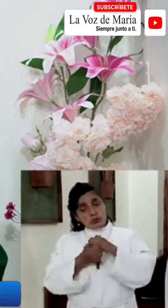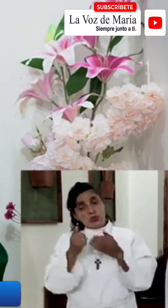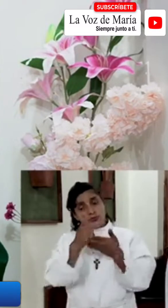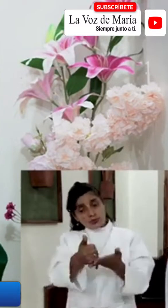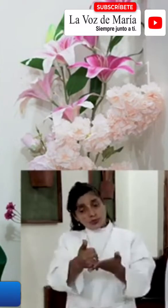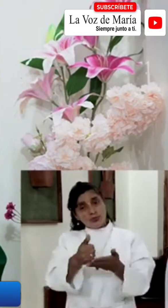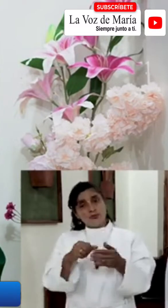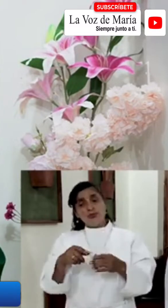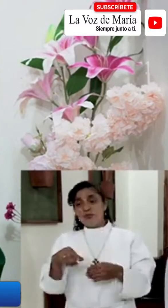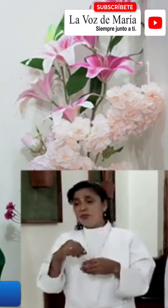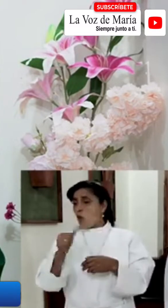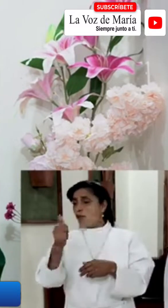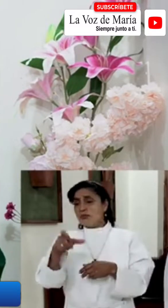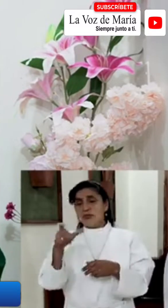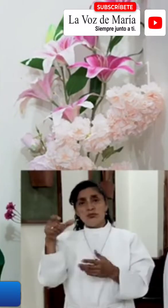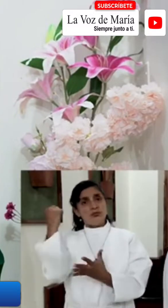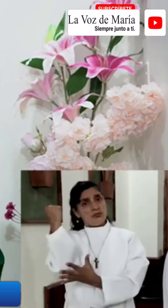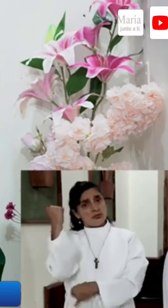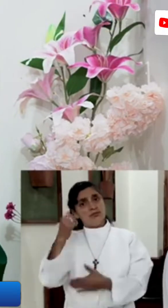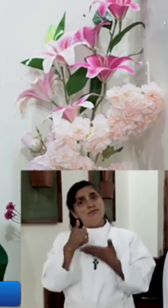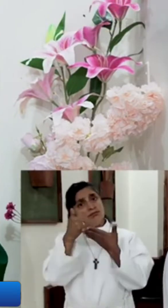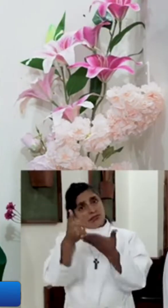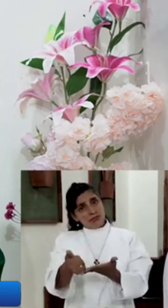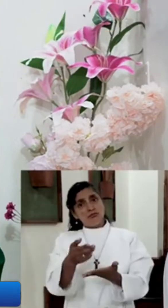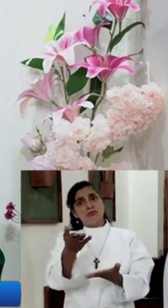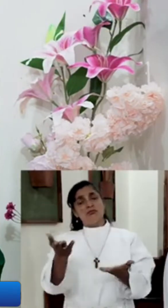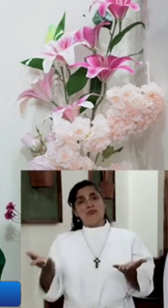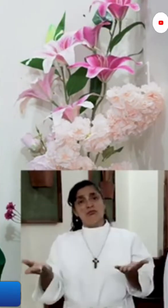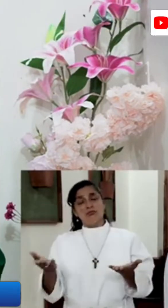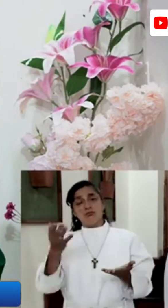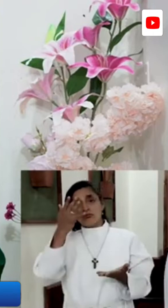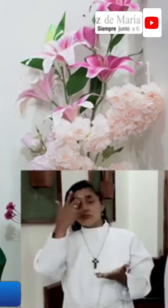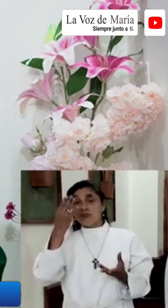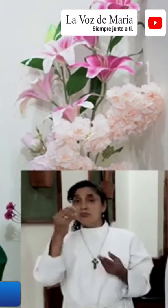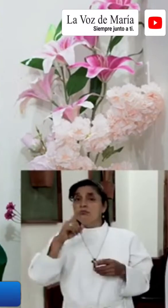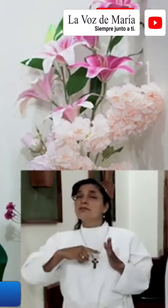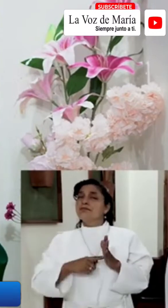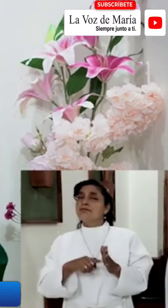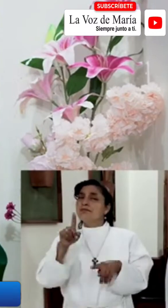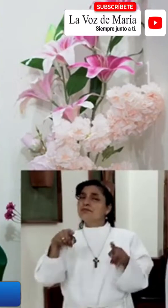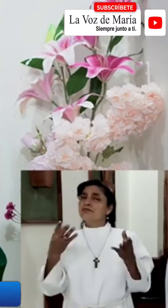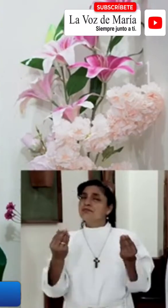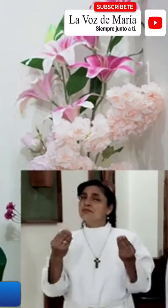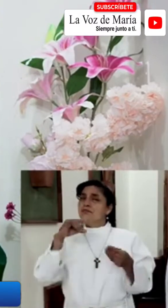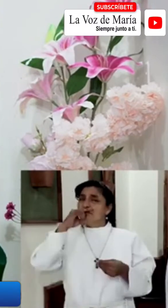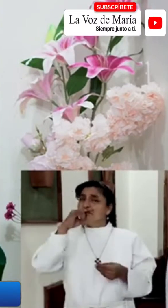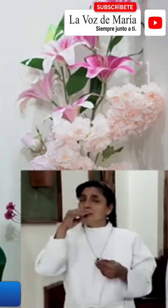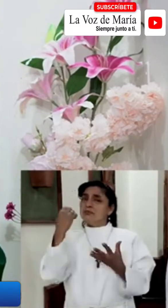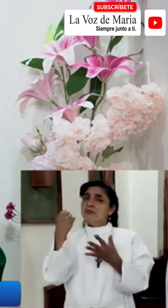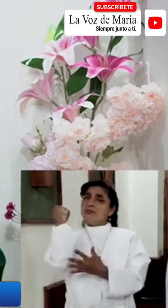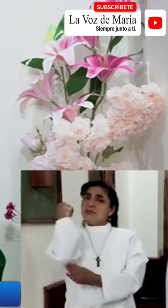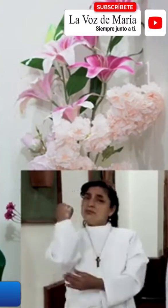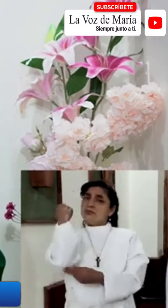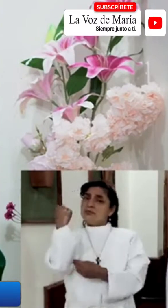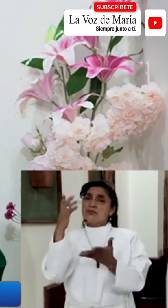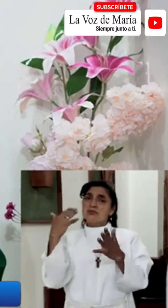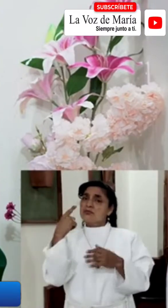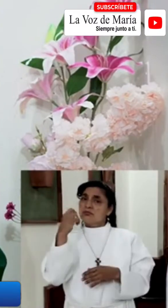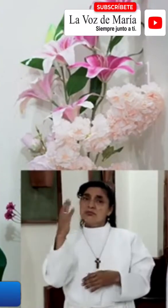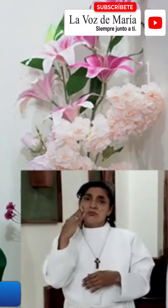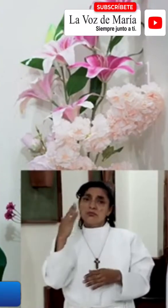a abrir los ojos para descubrir cuántos niños abandonados, cuántos